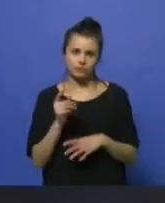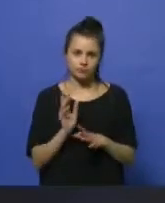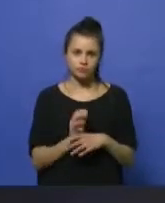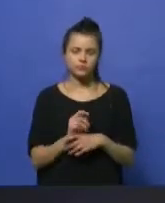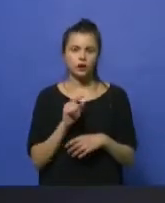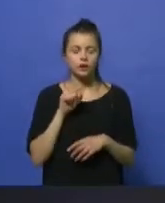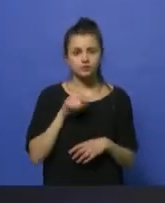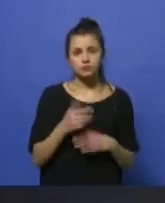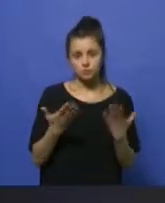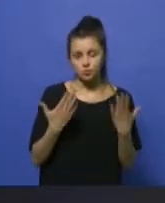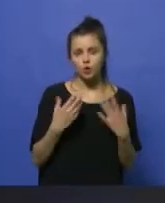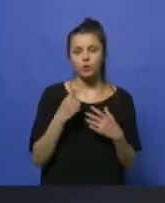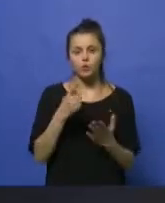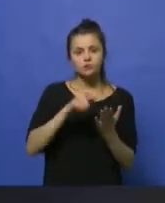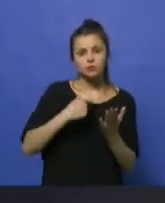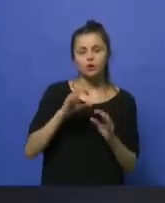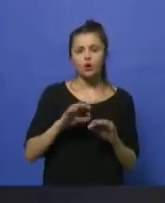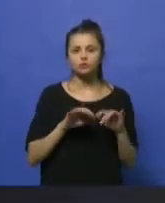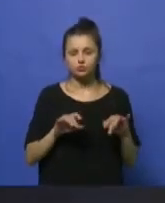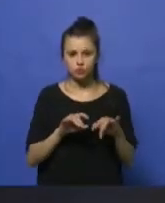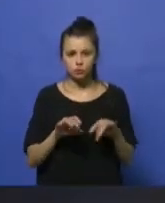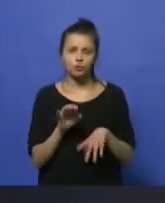un celular y una tablet o una notebook.